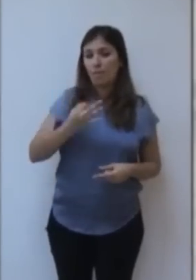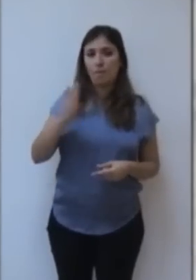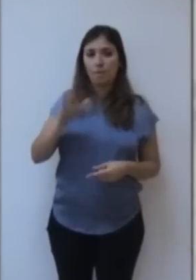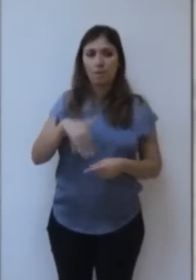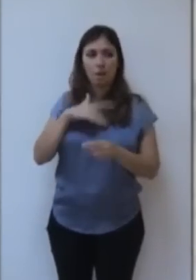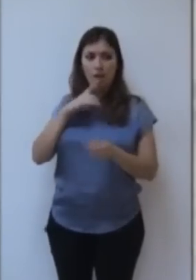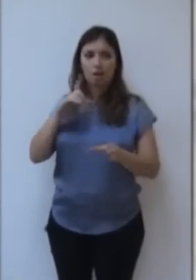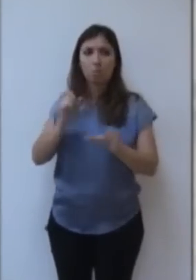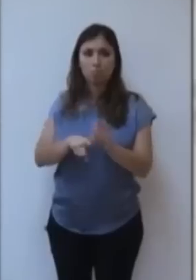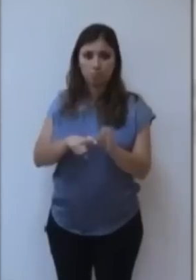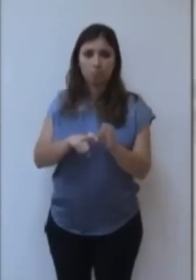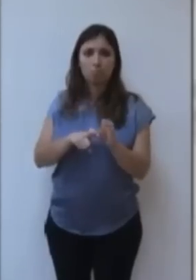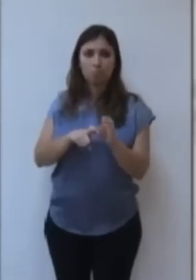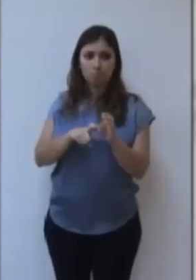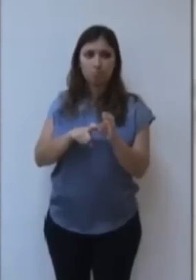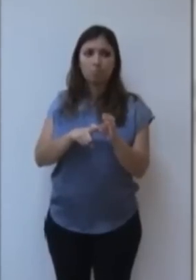¿no?, a